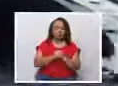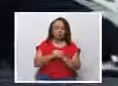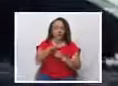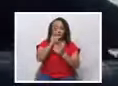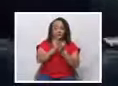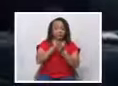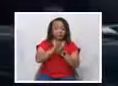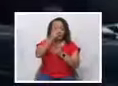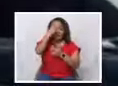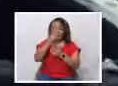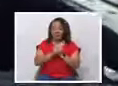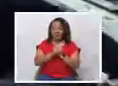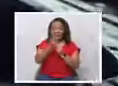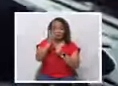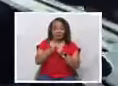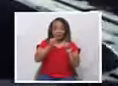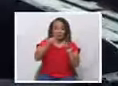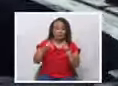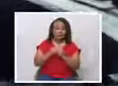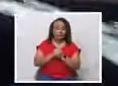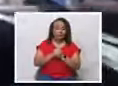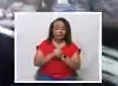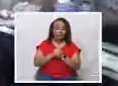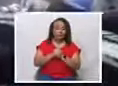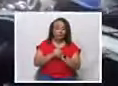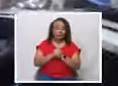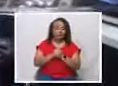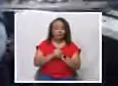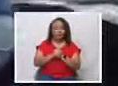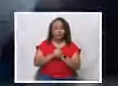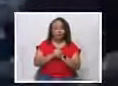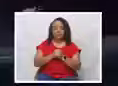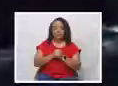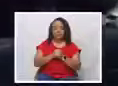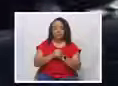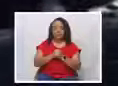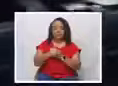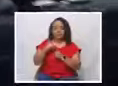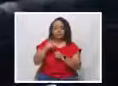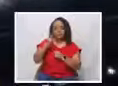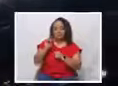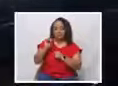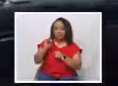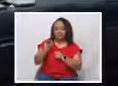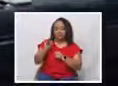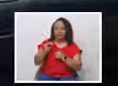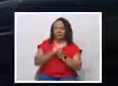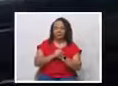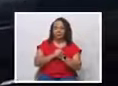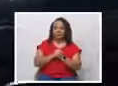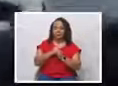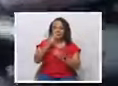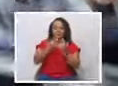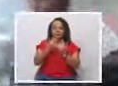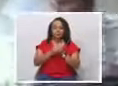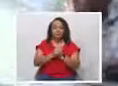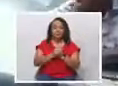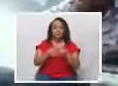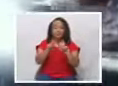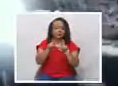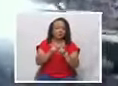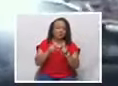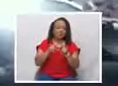es increíble la cantidad de personas que se acercan. Acá incluso por acá tenemos a una niña que se hace presente con bandera de